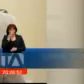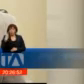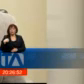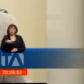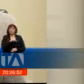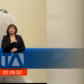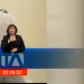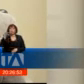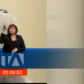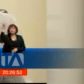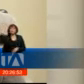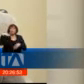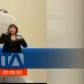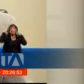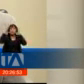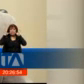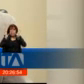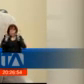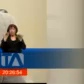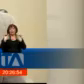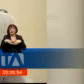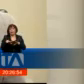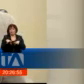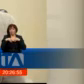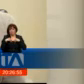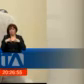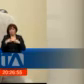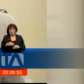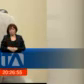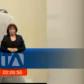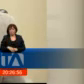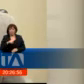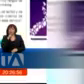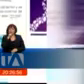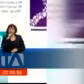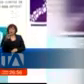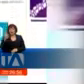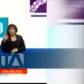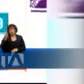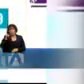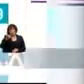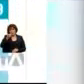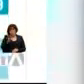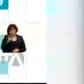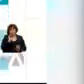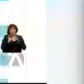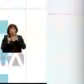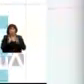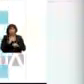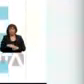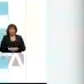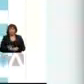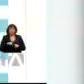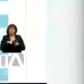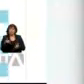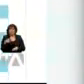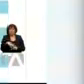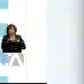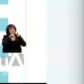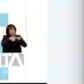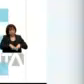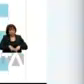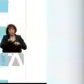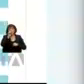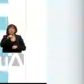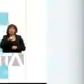en diciembre del 2018, cuando todavía no nos habíamos sentado con el Fondo Monetario. Sin embargo, especificó que sí se analizará el tarifario alumbrado